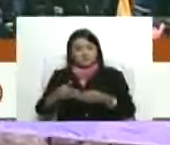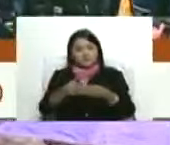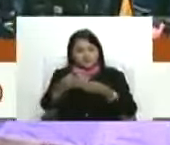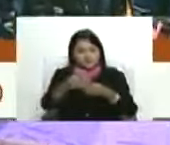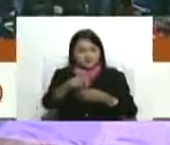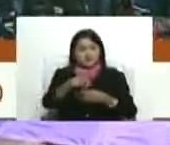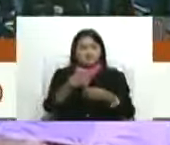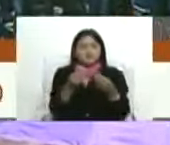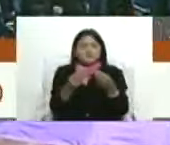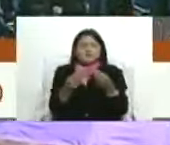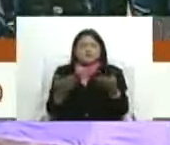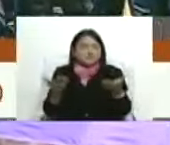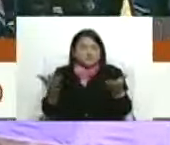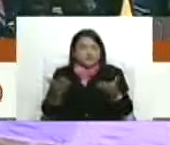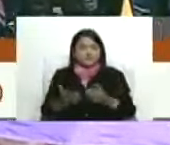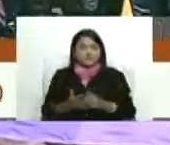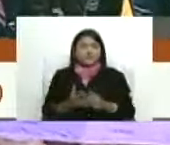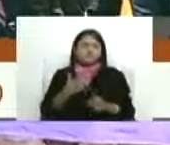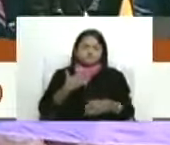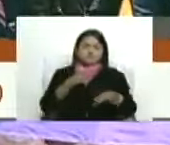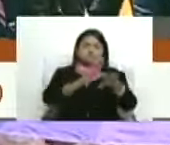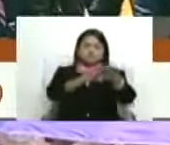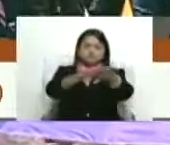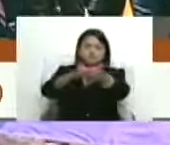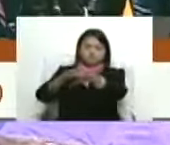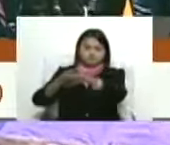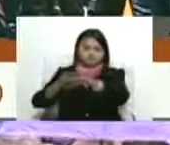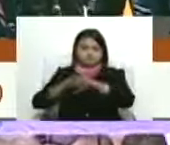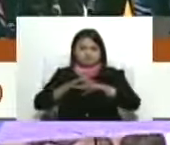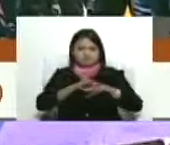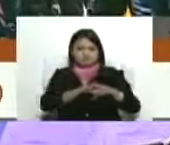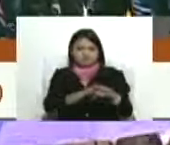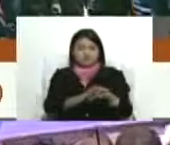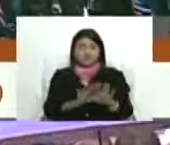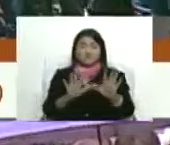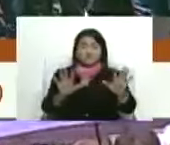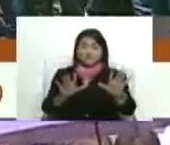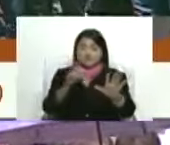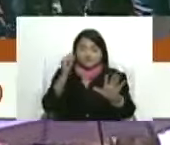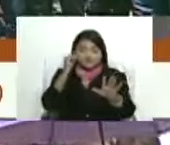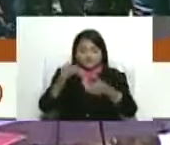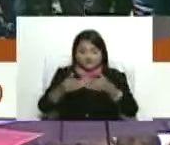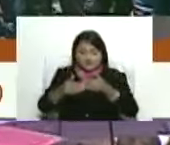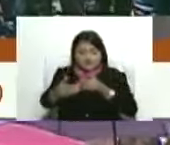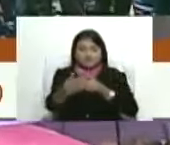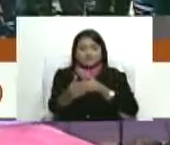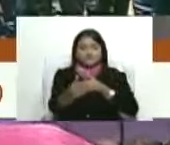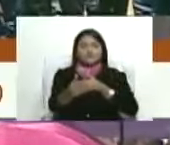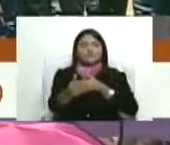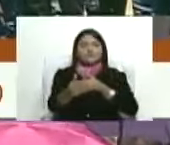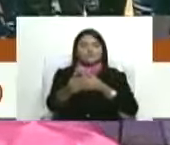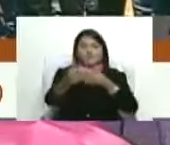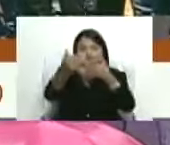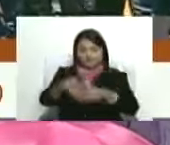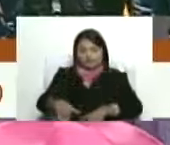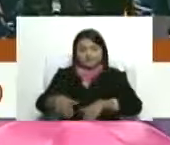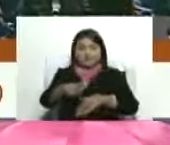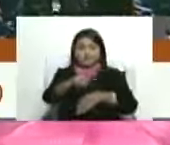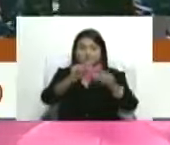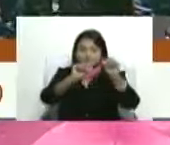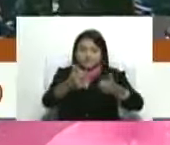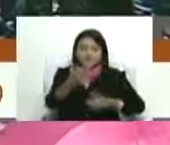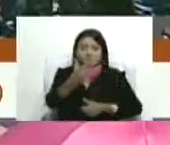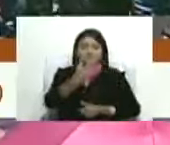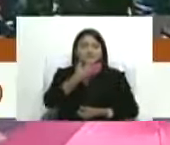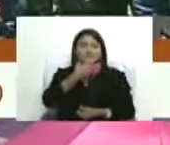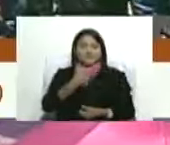que les quiero pedir que en estos 10 días que quedan hasta la fecha histórica del 3 de